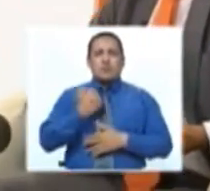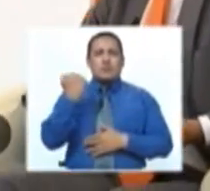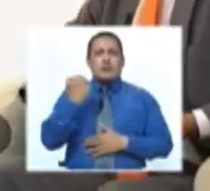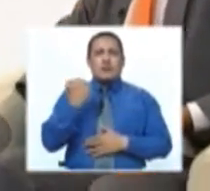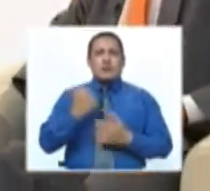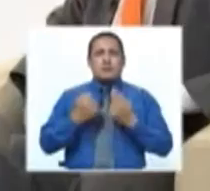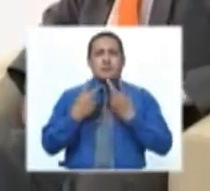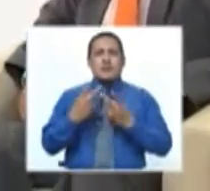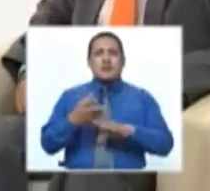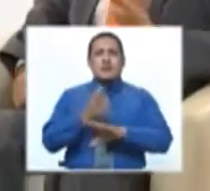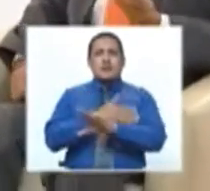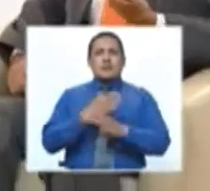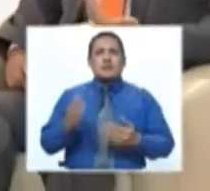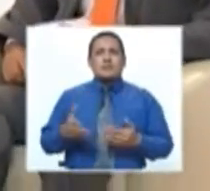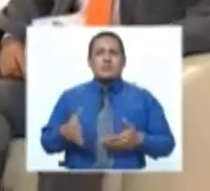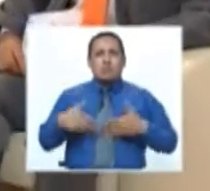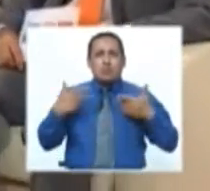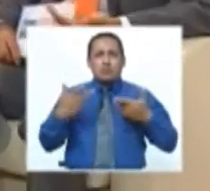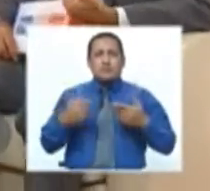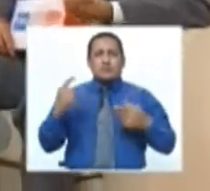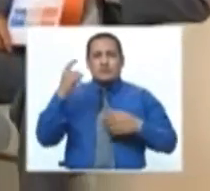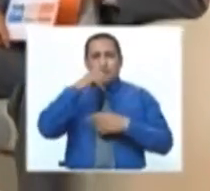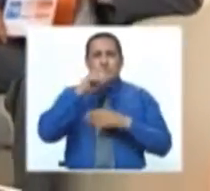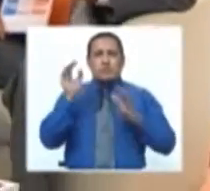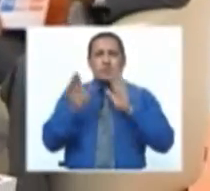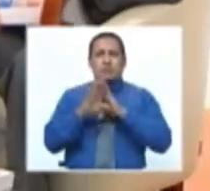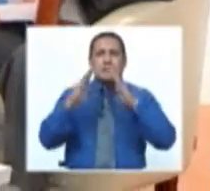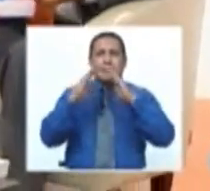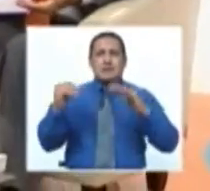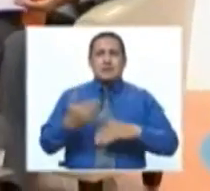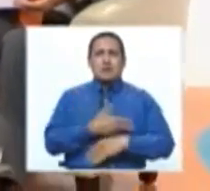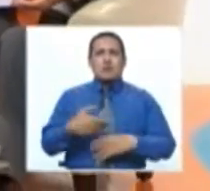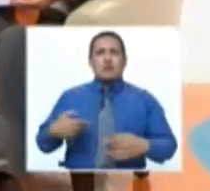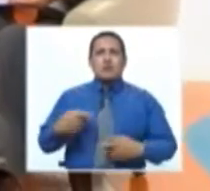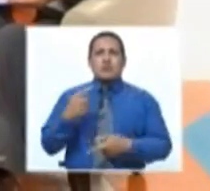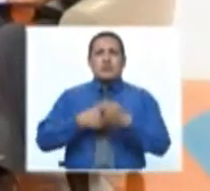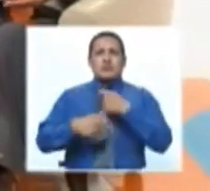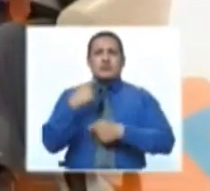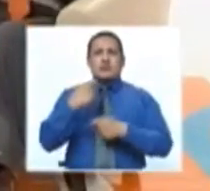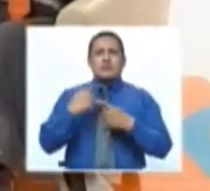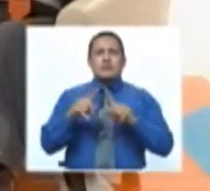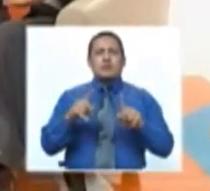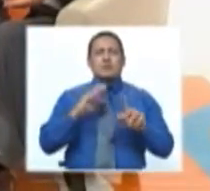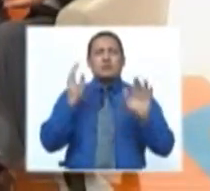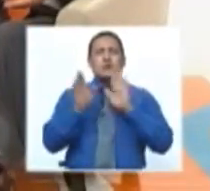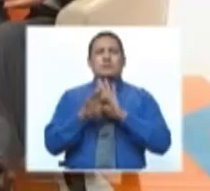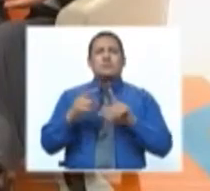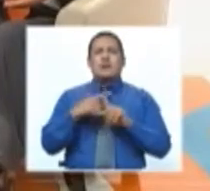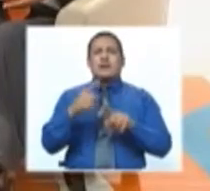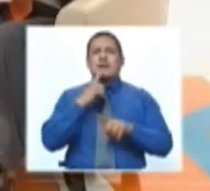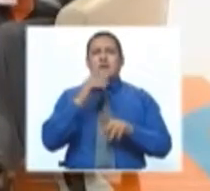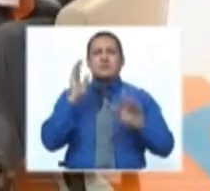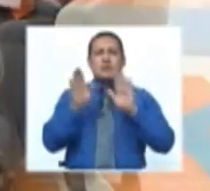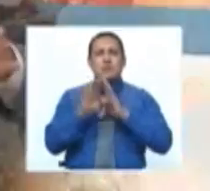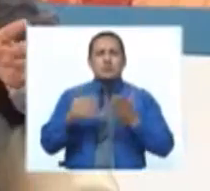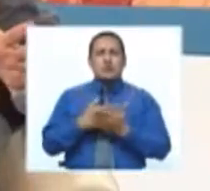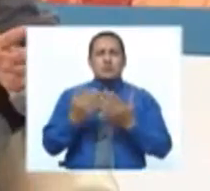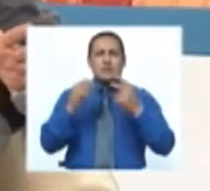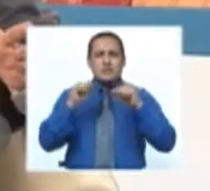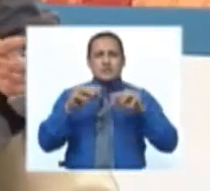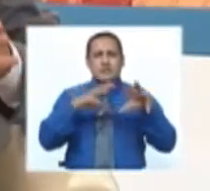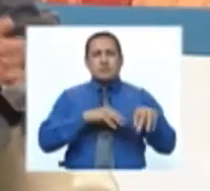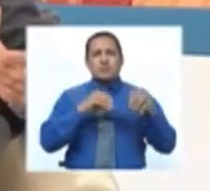éxito, porque está imposibilitado, en este caso el Poder Ejecutivo, de ponerlo en venta. Pero distinto sería el caso de un bien que sí se